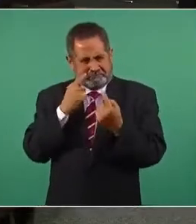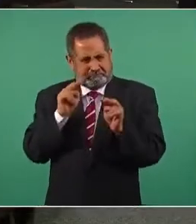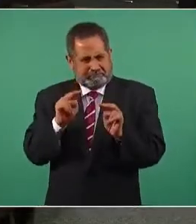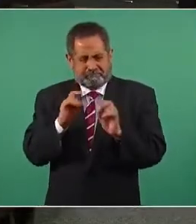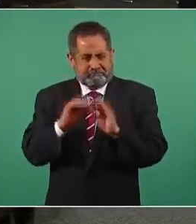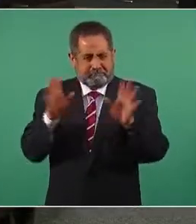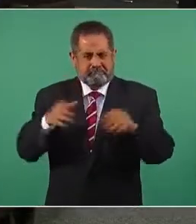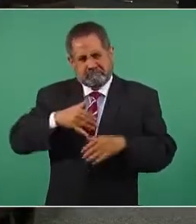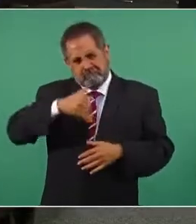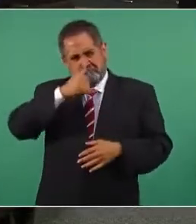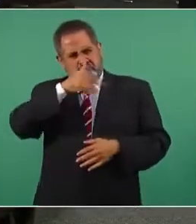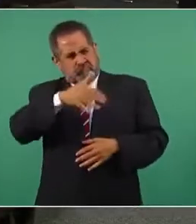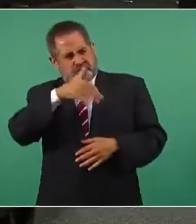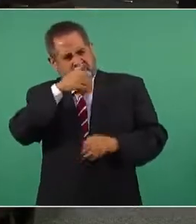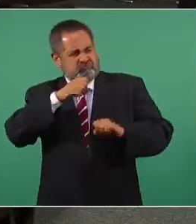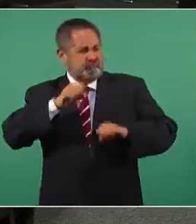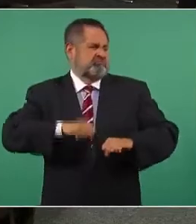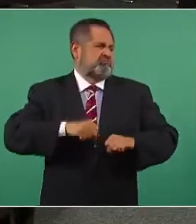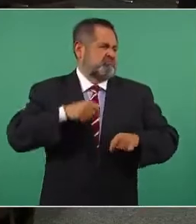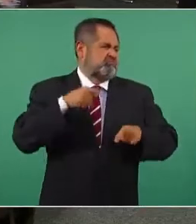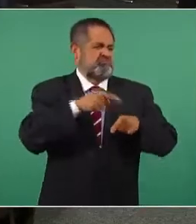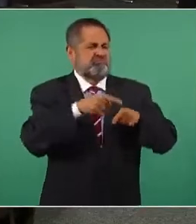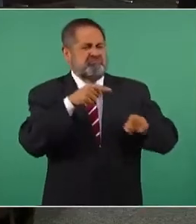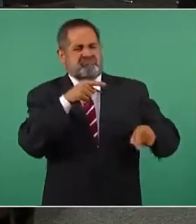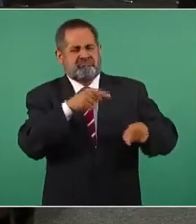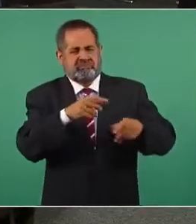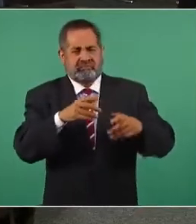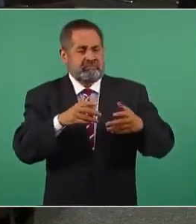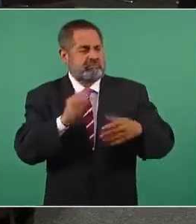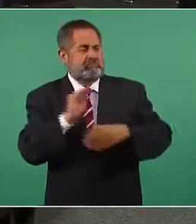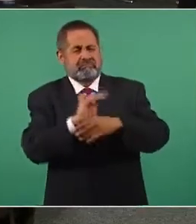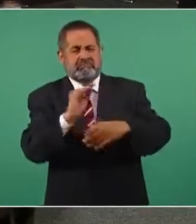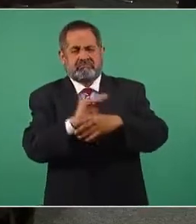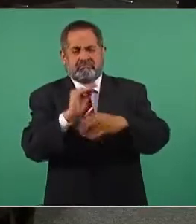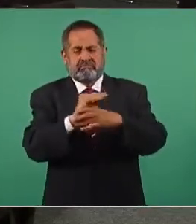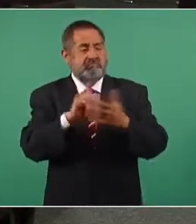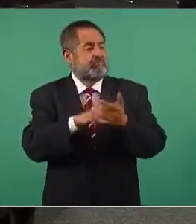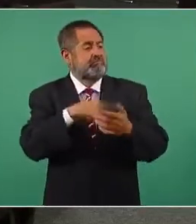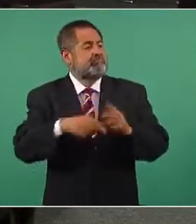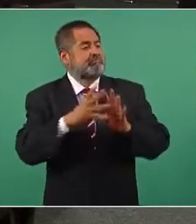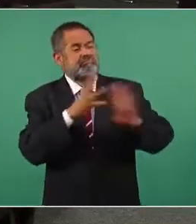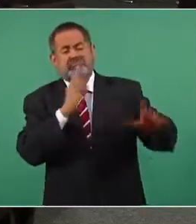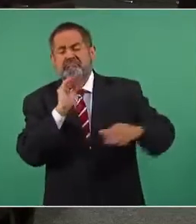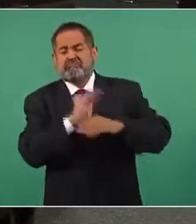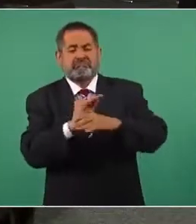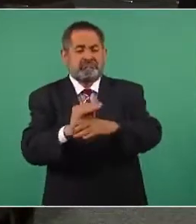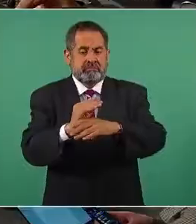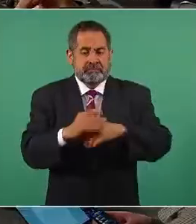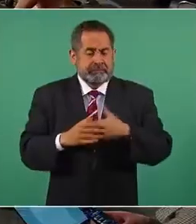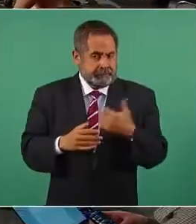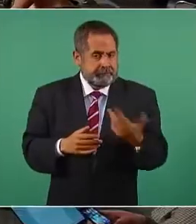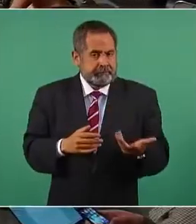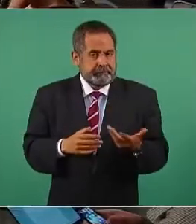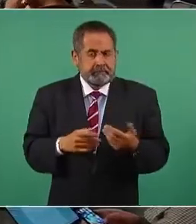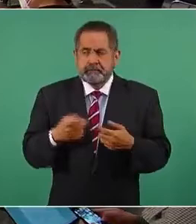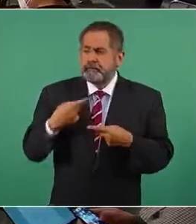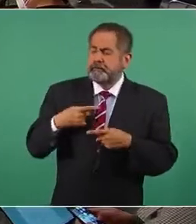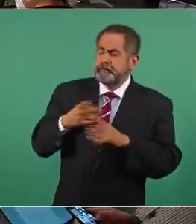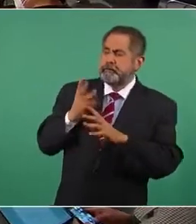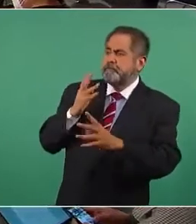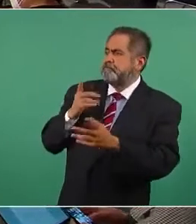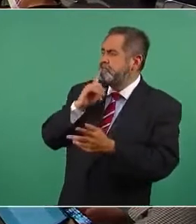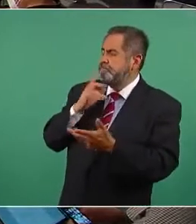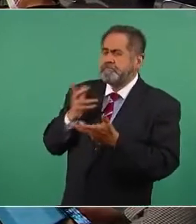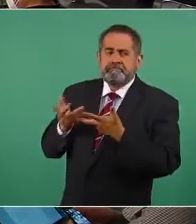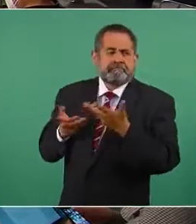que déspotamente y prepotentemente ignora a toda la fila y obviamente los hermanos mexicanos pues se